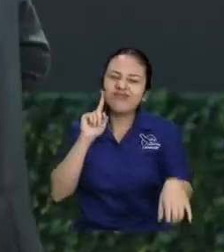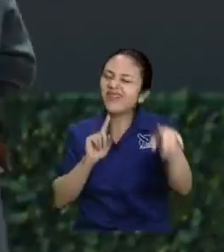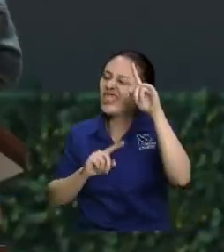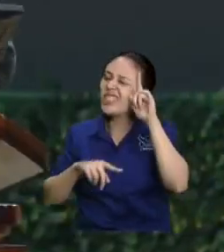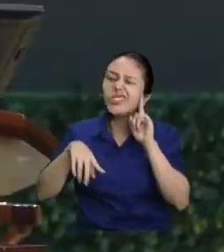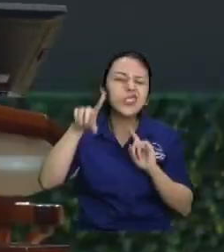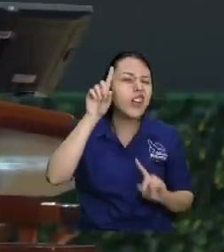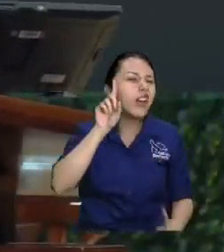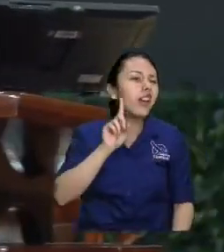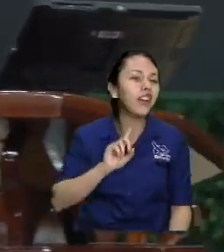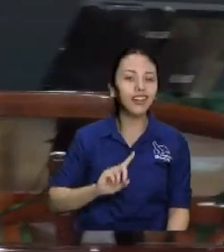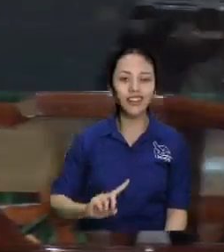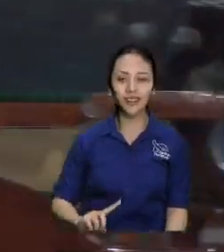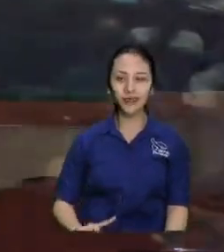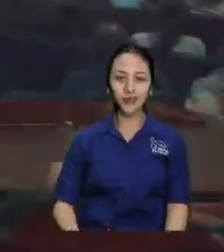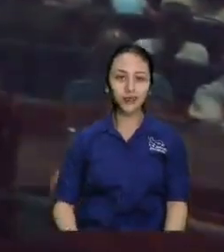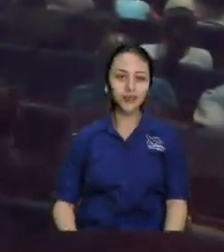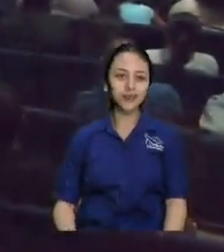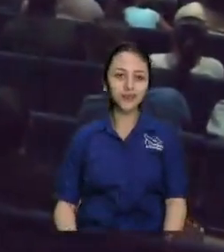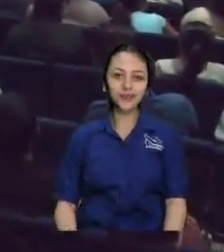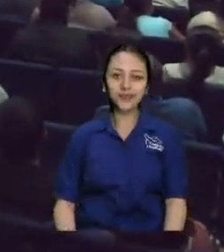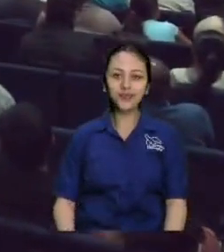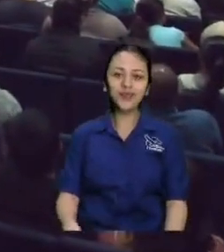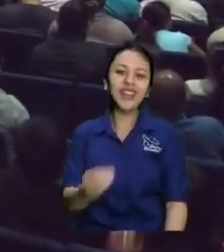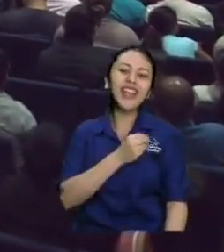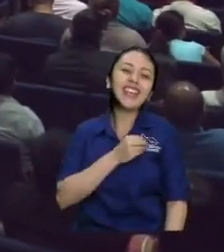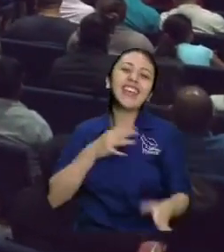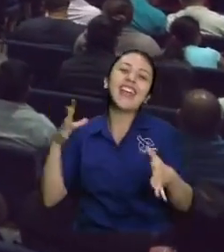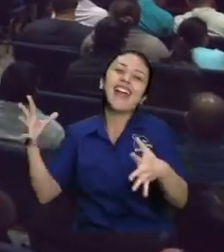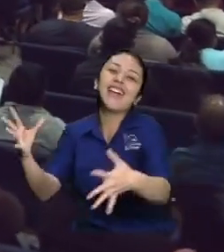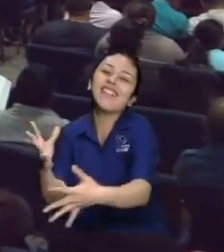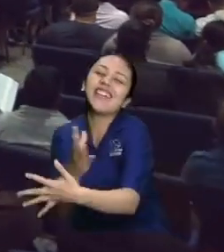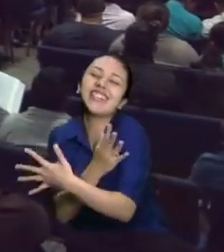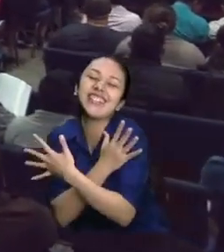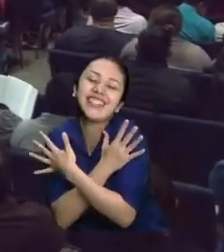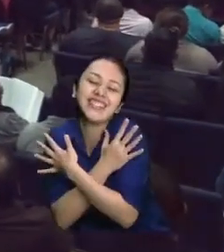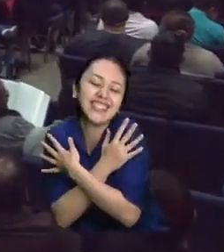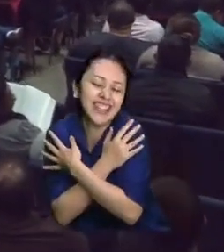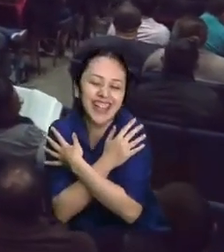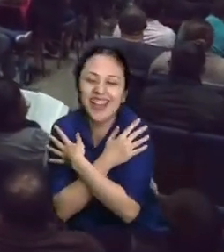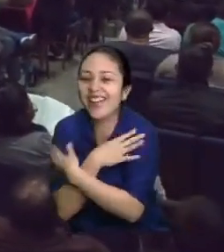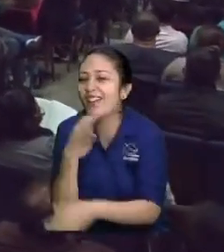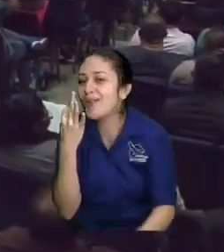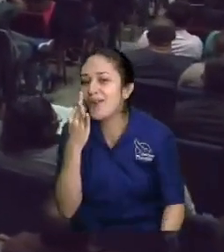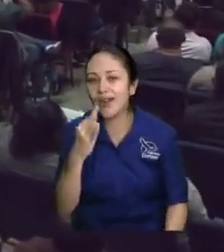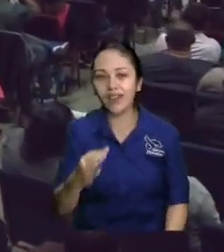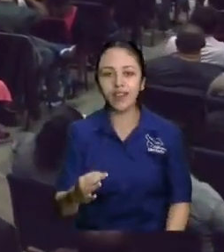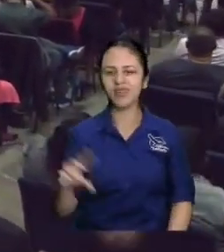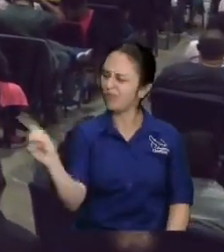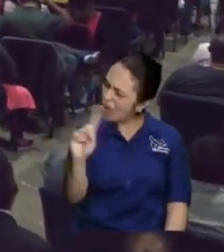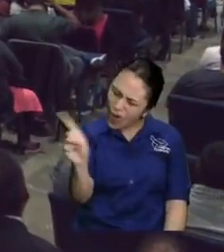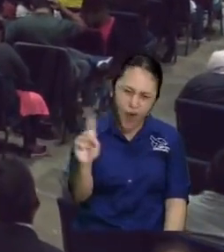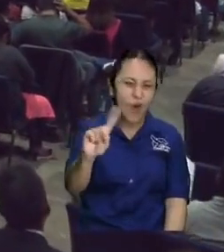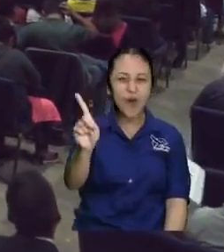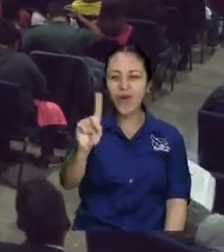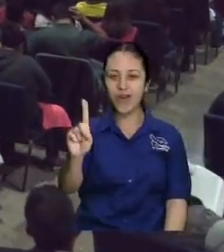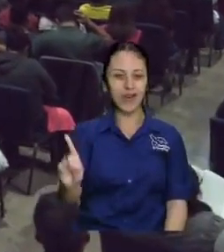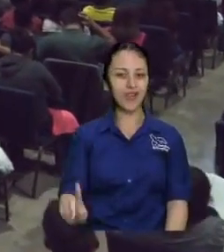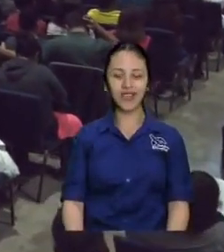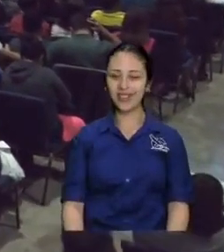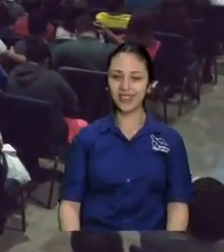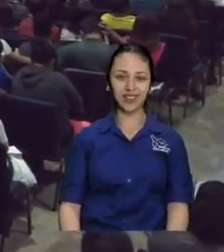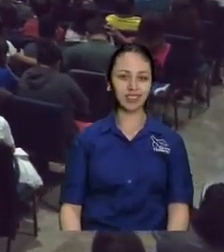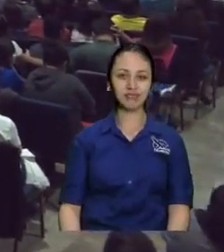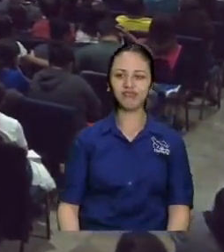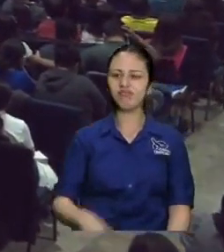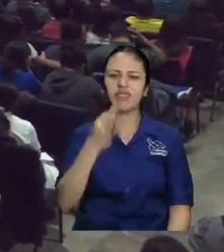los zapatos acá. Y se quiere poner cariñoso así. No me moleste, hombre.